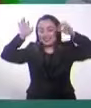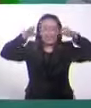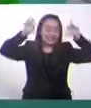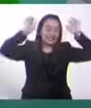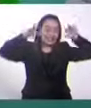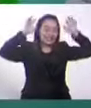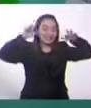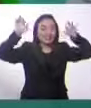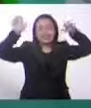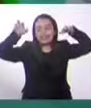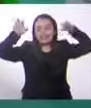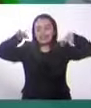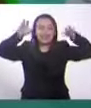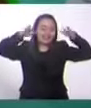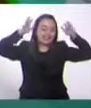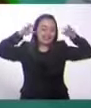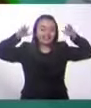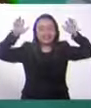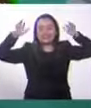hojas.